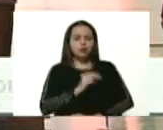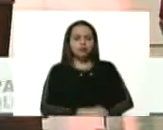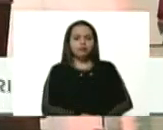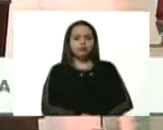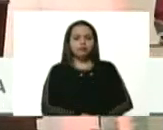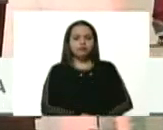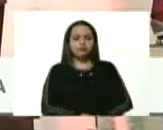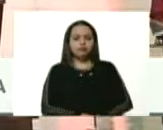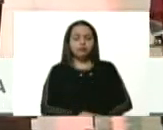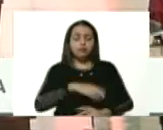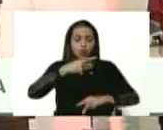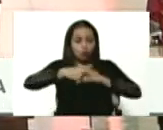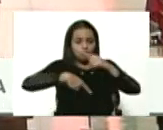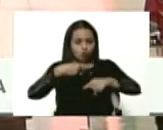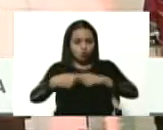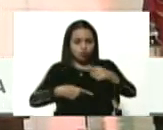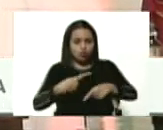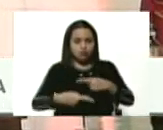Un proceso